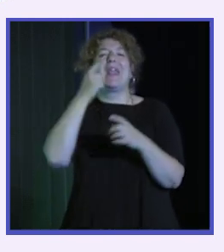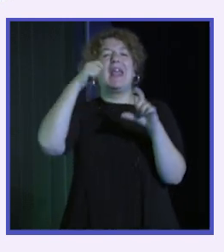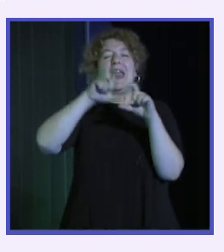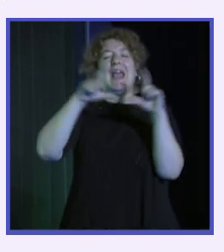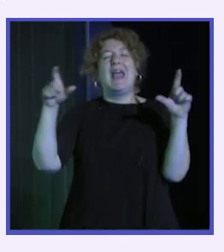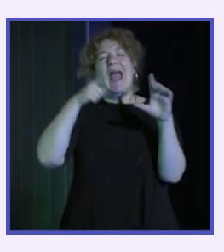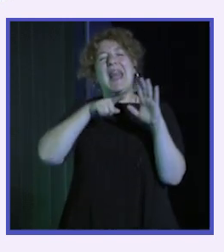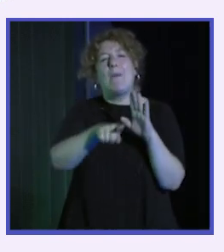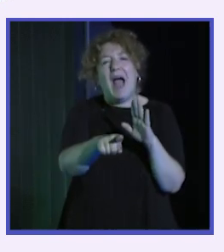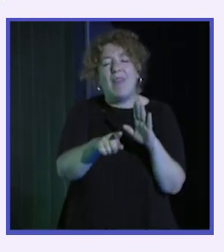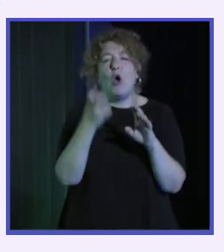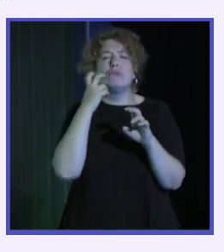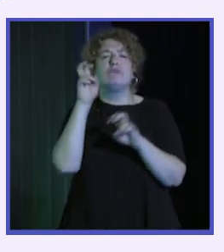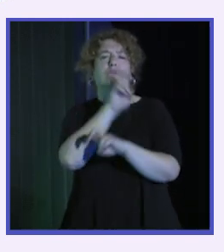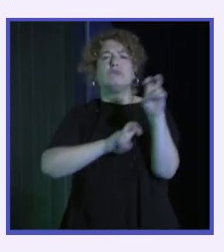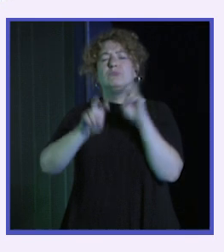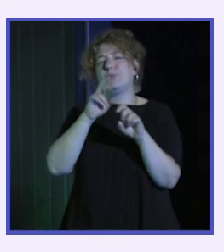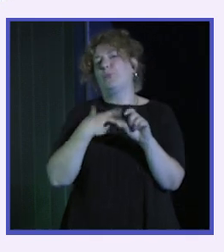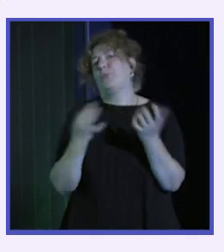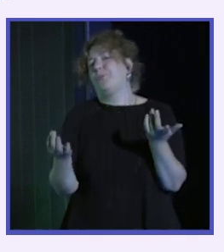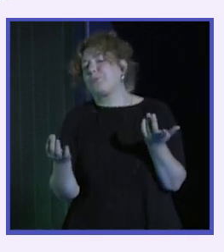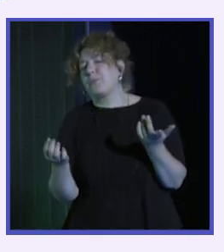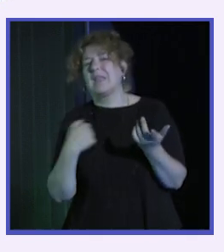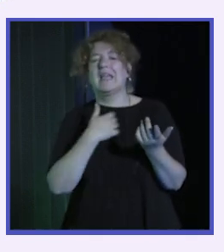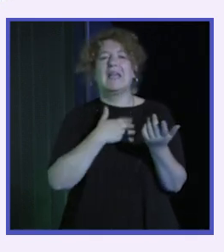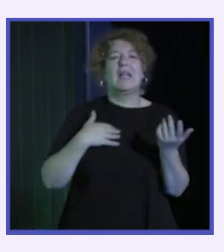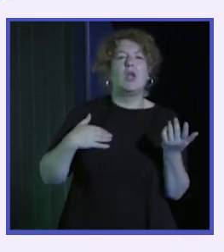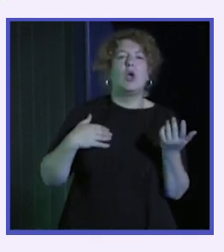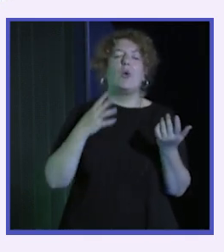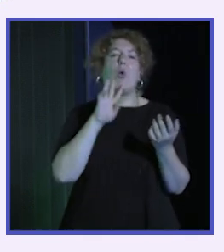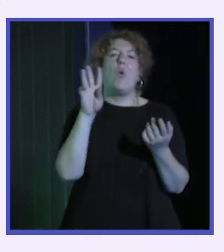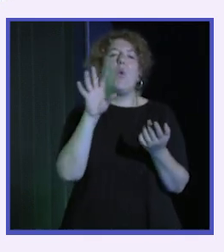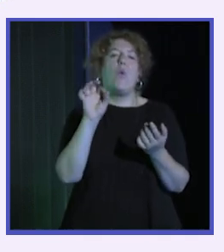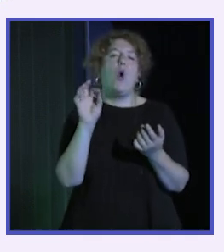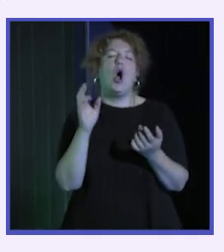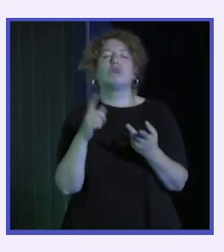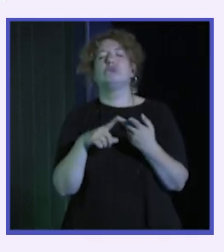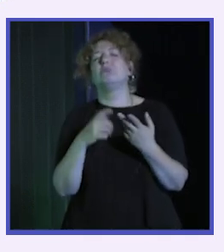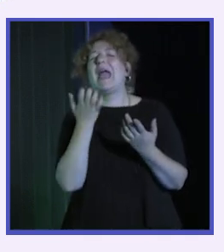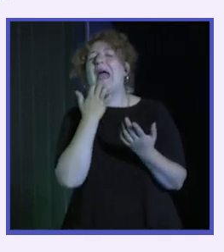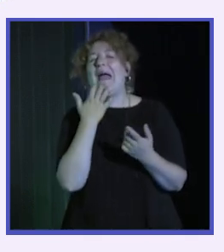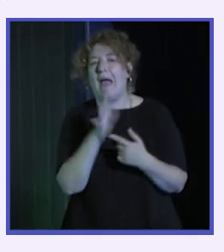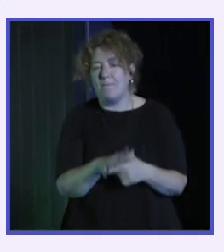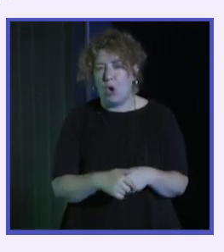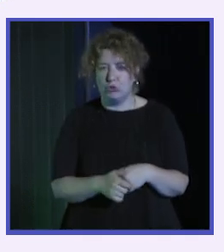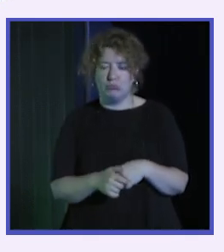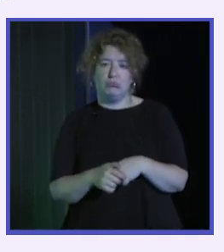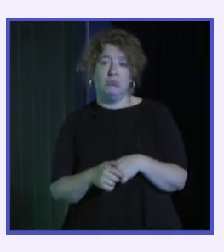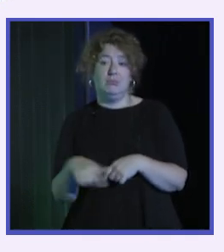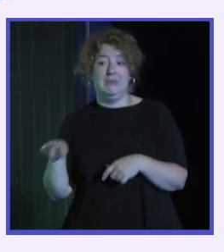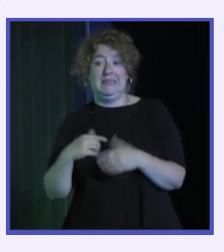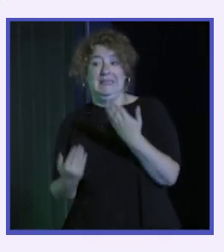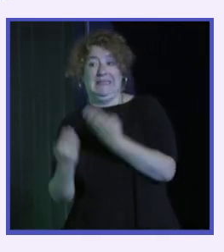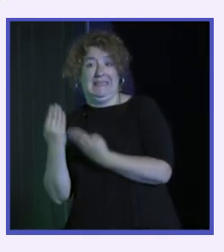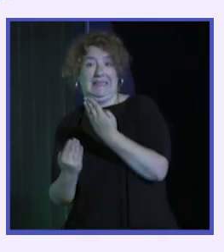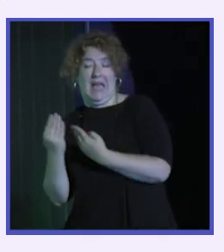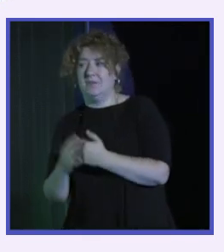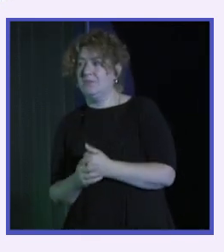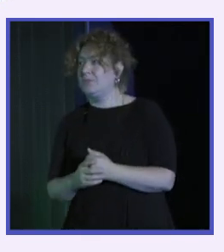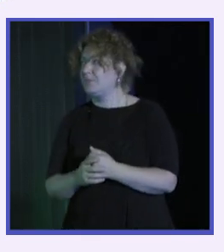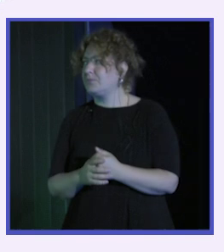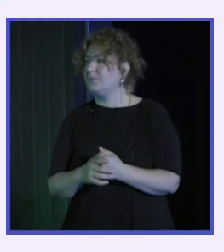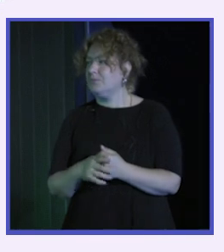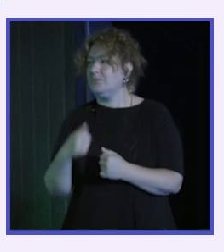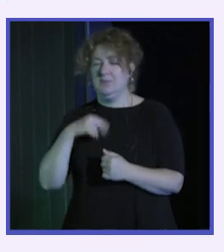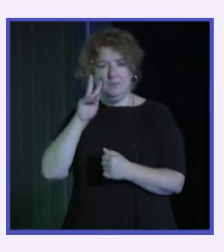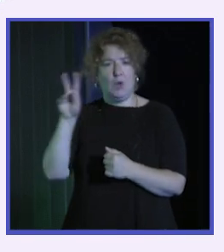podréis filtrar por aplicaciones y podéis poner, oye, pues yo quiero ver en Word ejemplos de prompts. Si lo hago desde el chat, ¿vale? Que ahí vamos